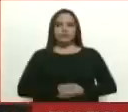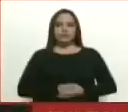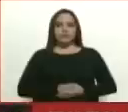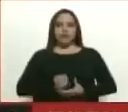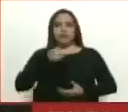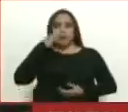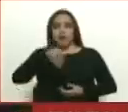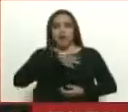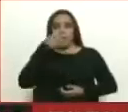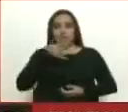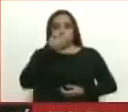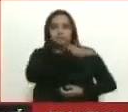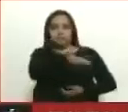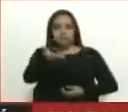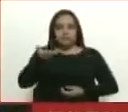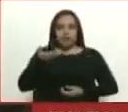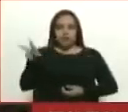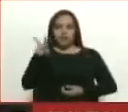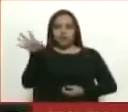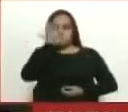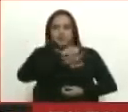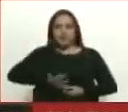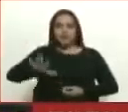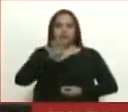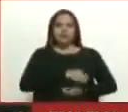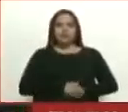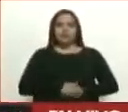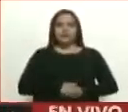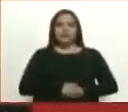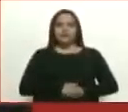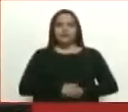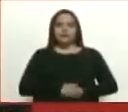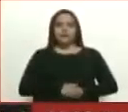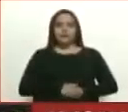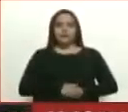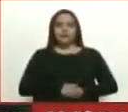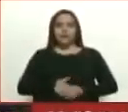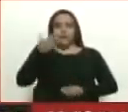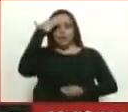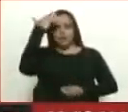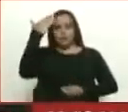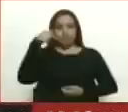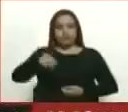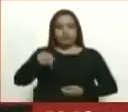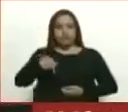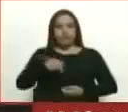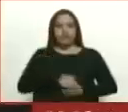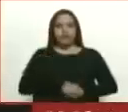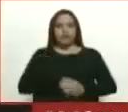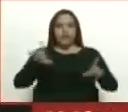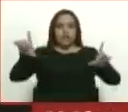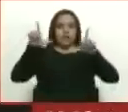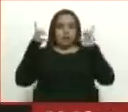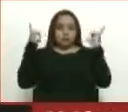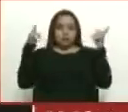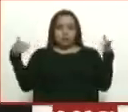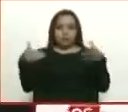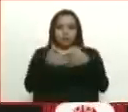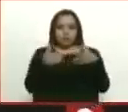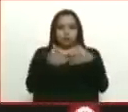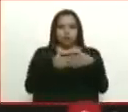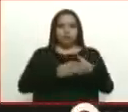Buenas tardes a toda Venezuela. Saludamos desde acá, desde el estado La Guaira,